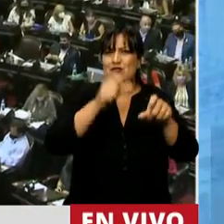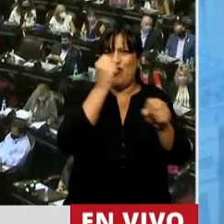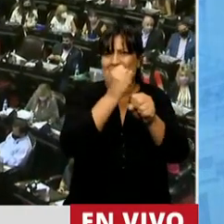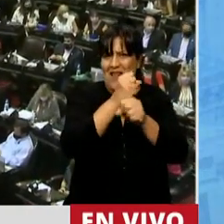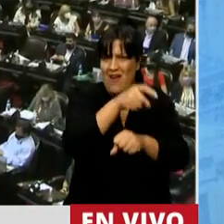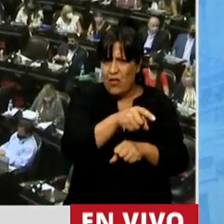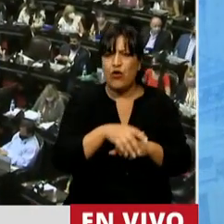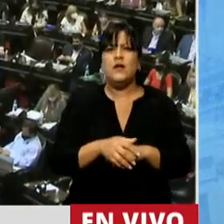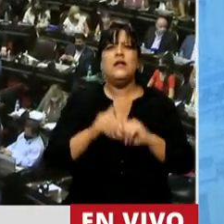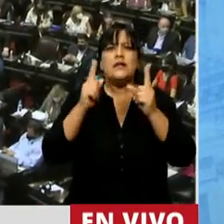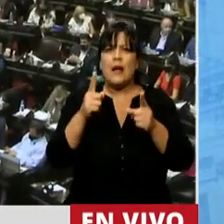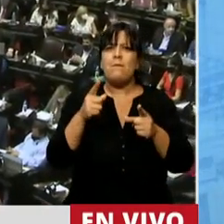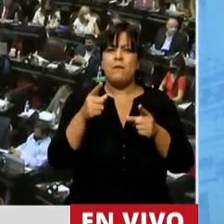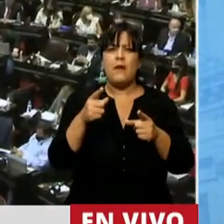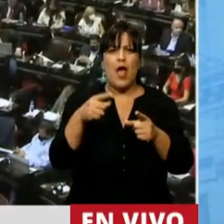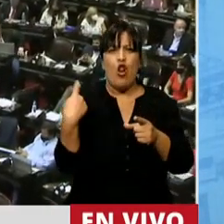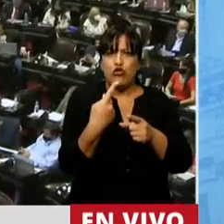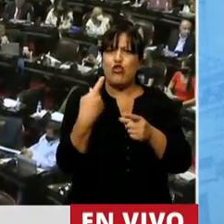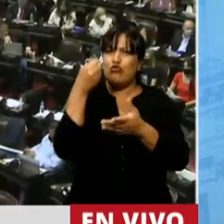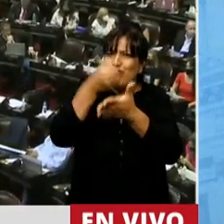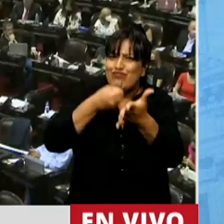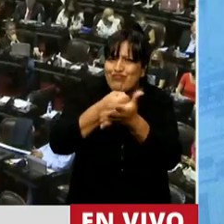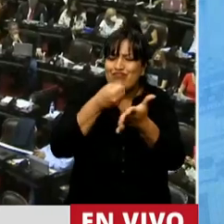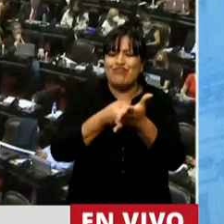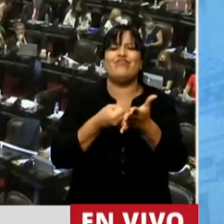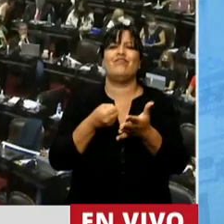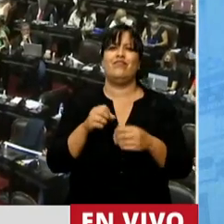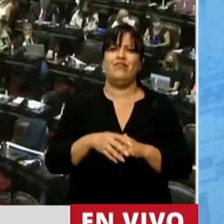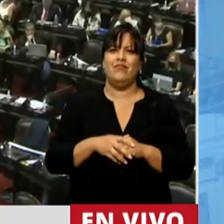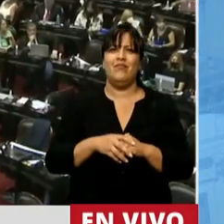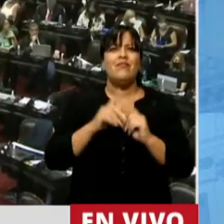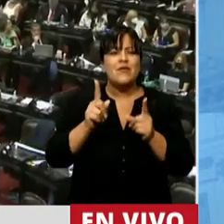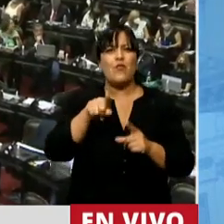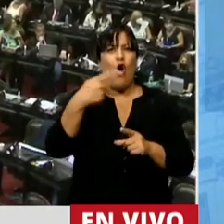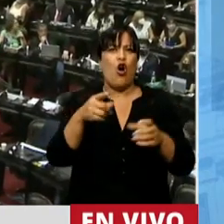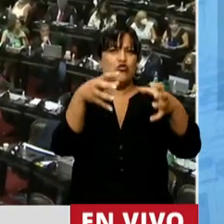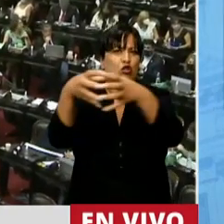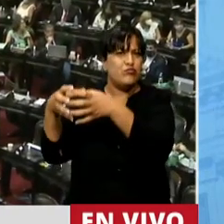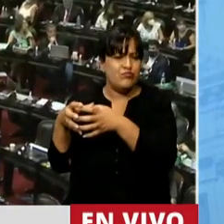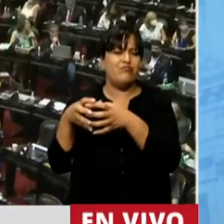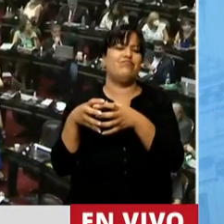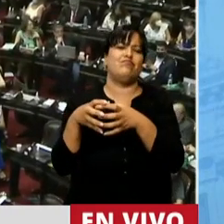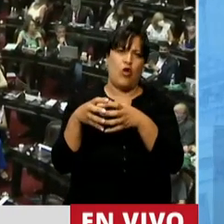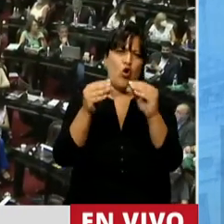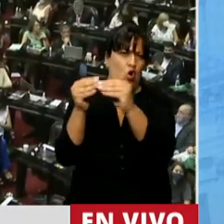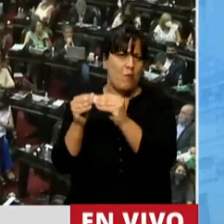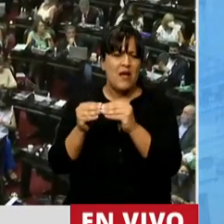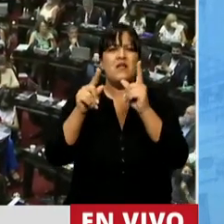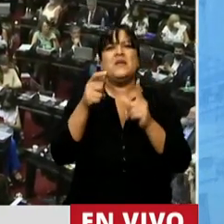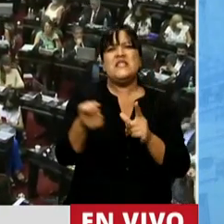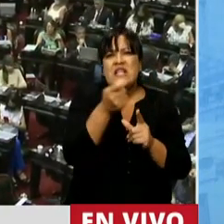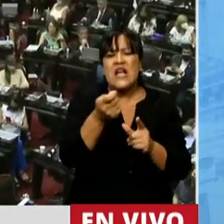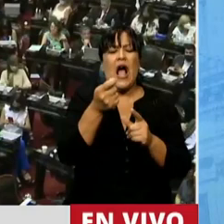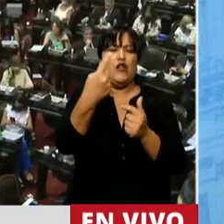hemos tenido la oportunidad de militar esta forma con el resto de organizaciones hermanas, con el resto de sindicatos de